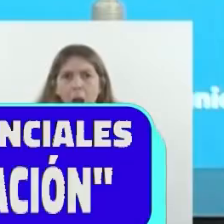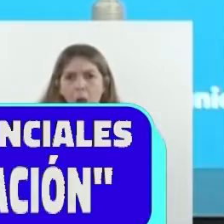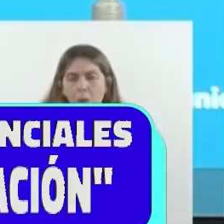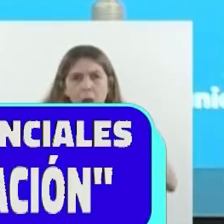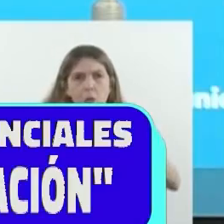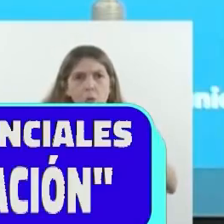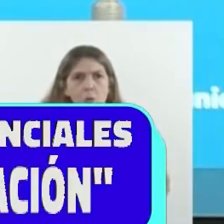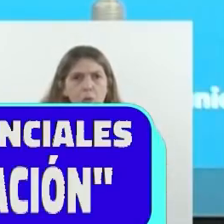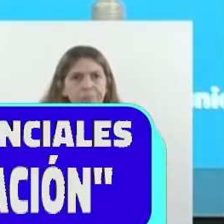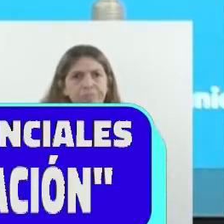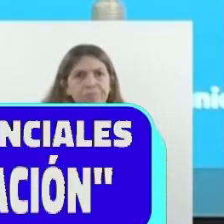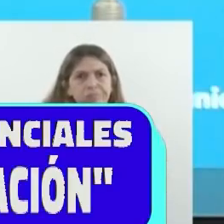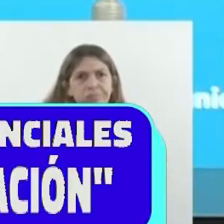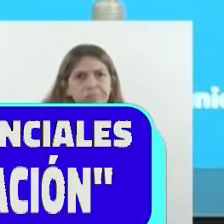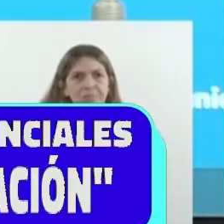alarmante.